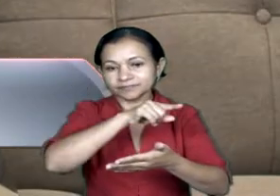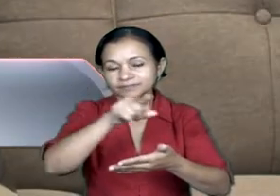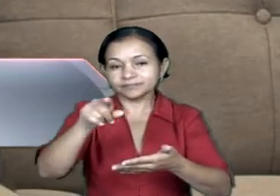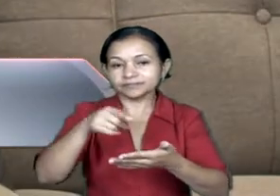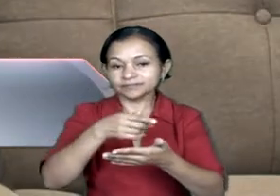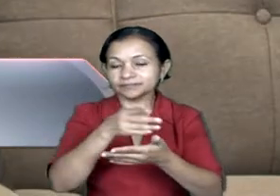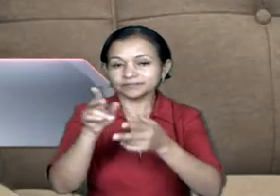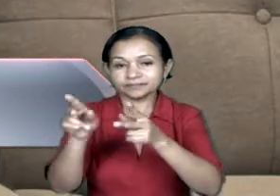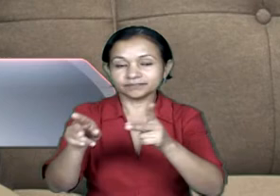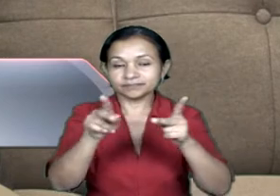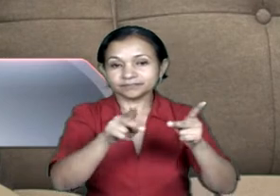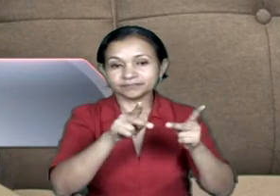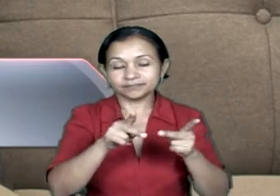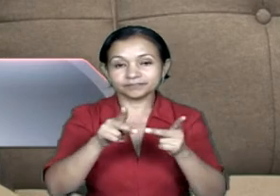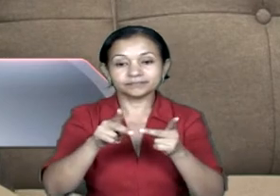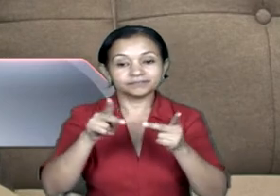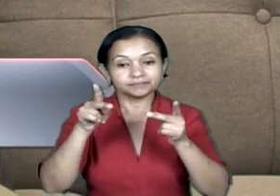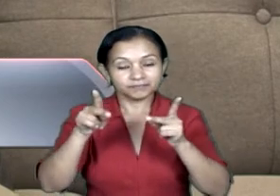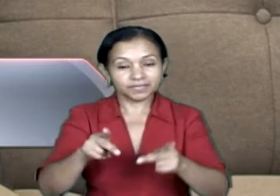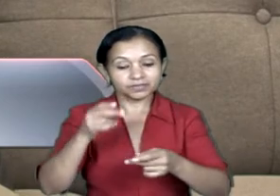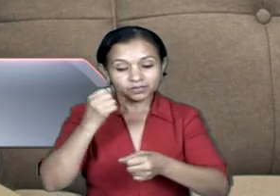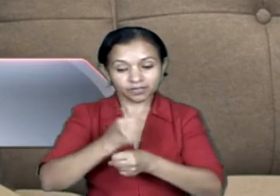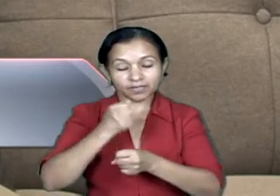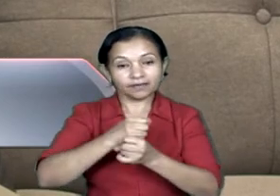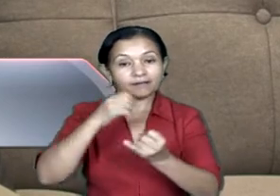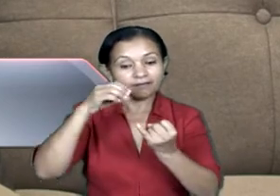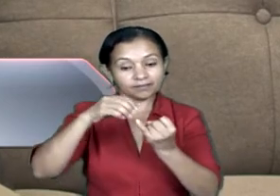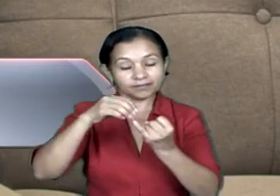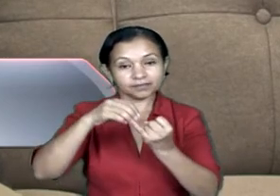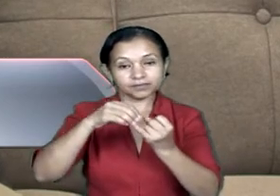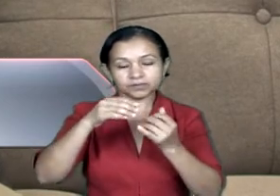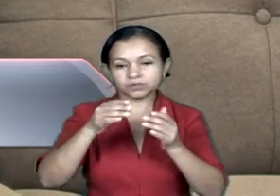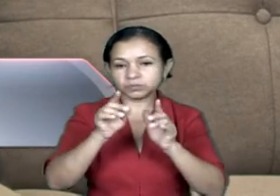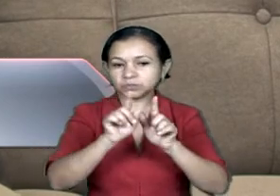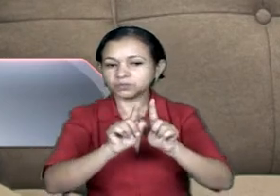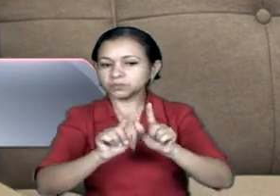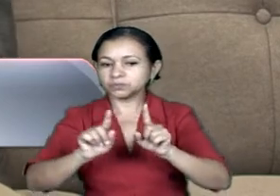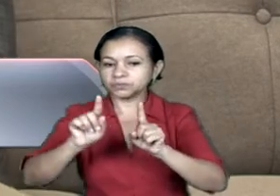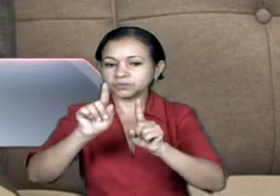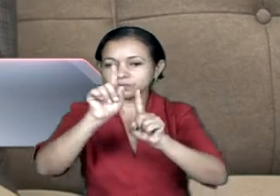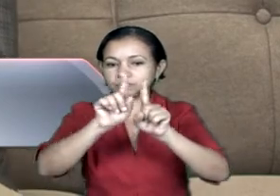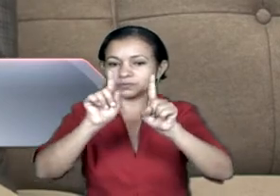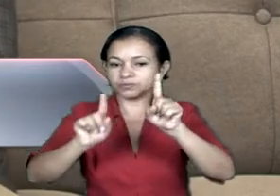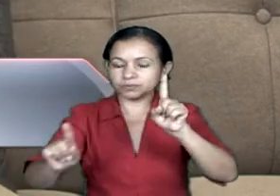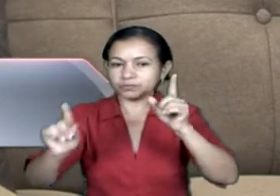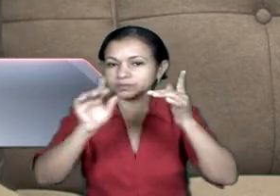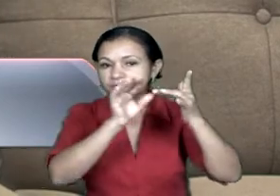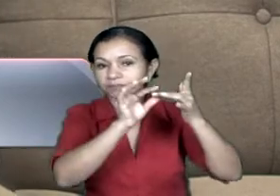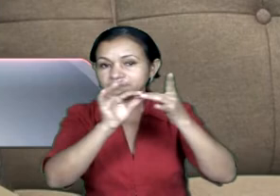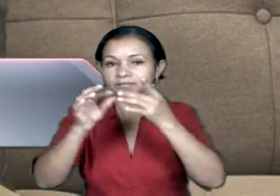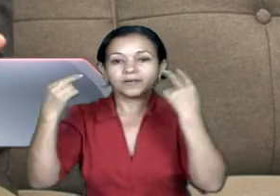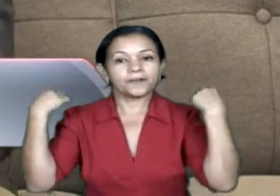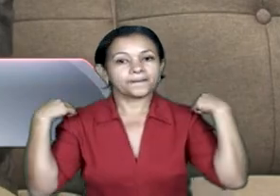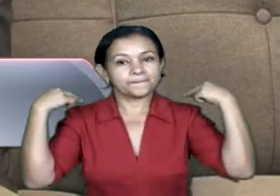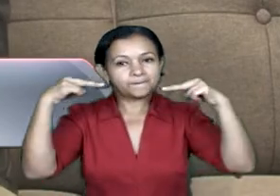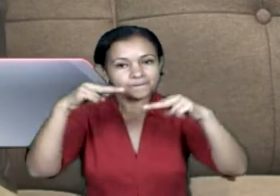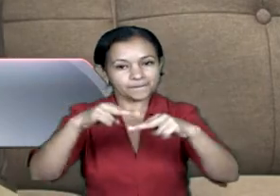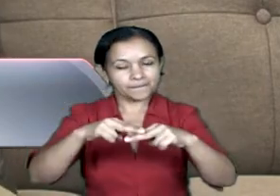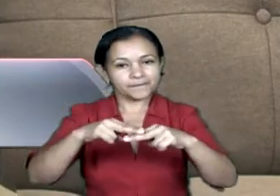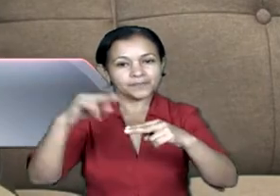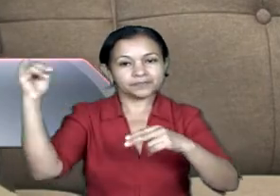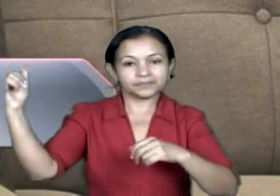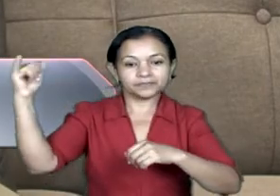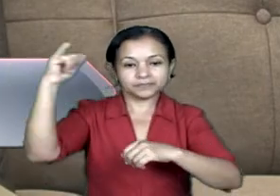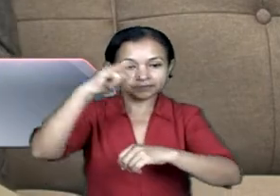los técnicos, ¿no? De alto nivel, para los profesores. Y después de regresar acá,